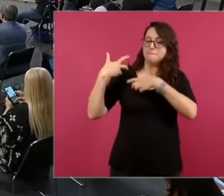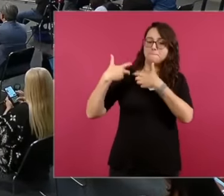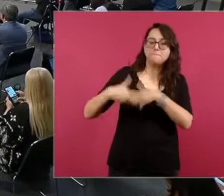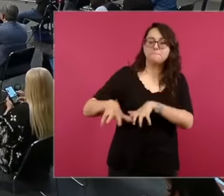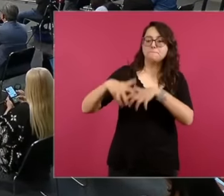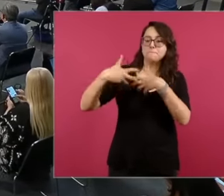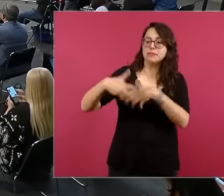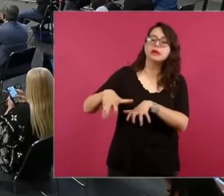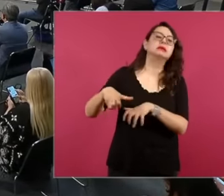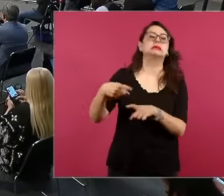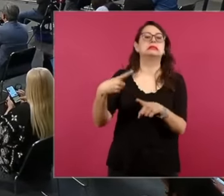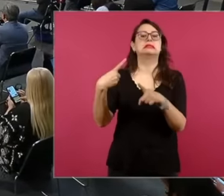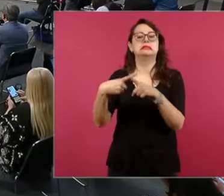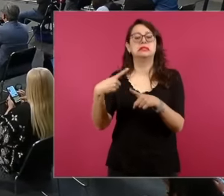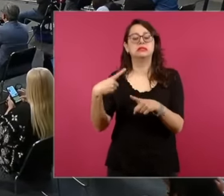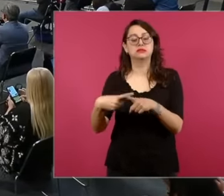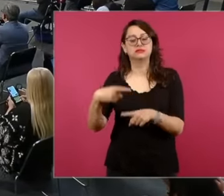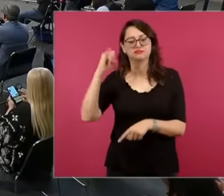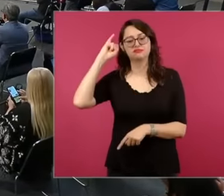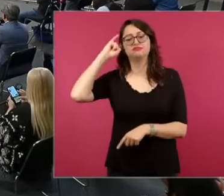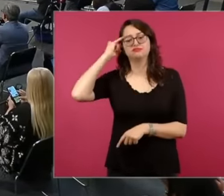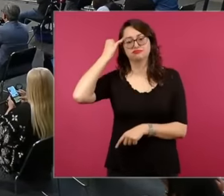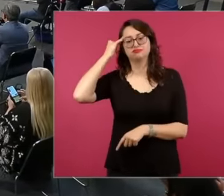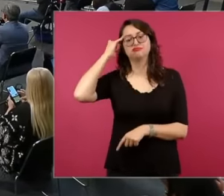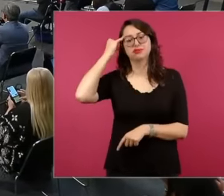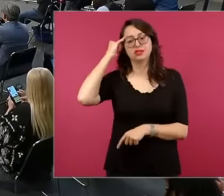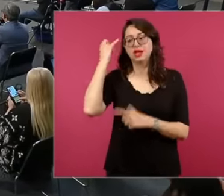Los indígenas chontales, los más pobres.